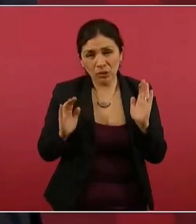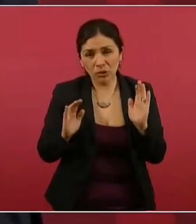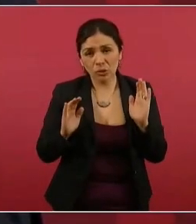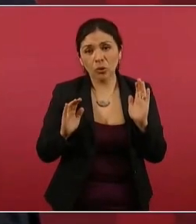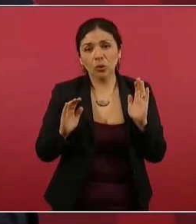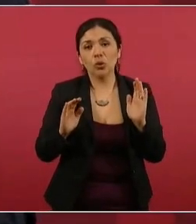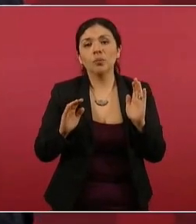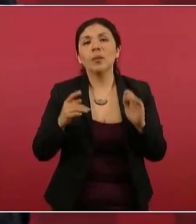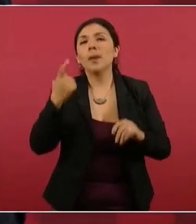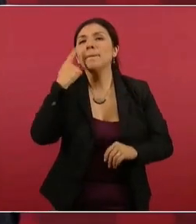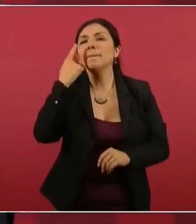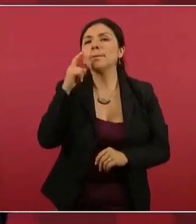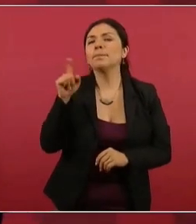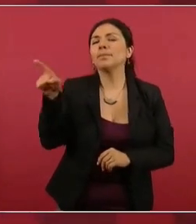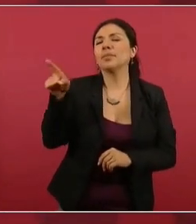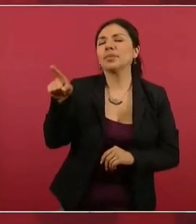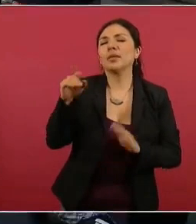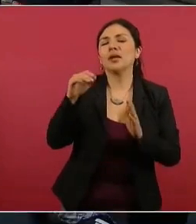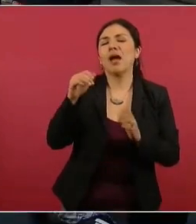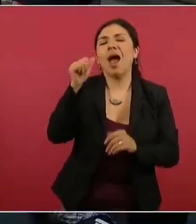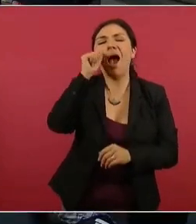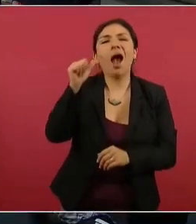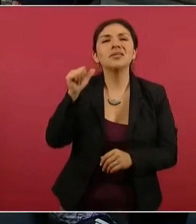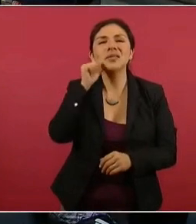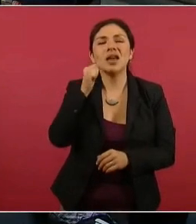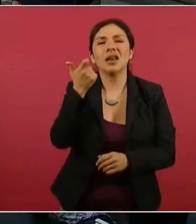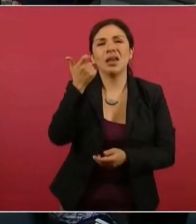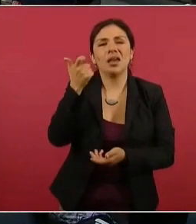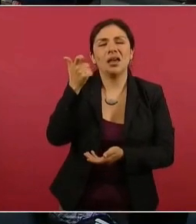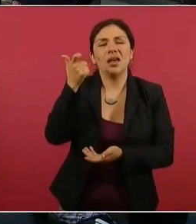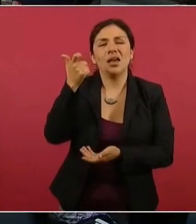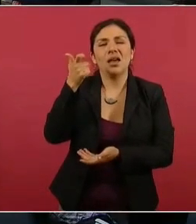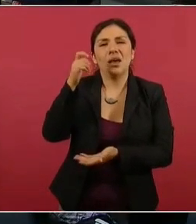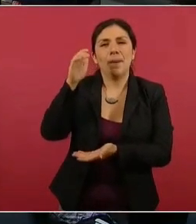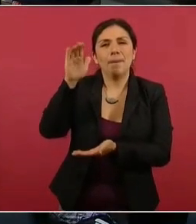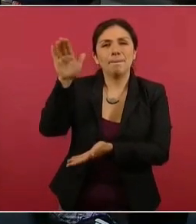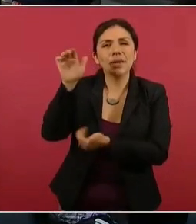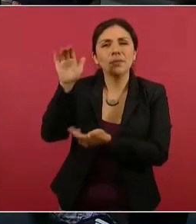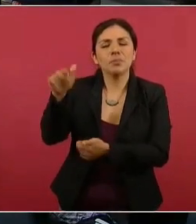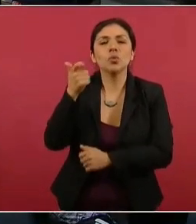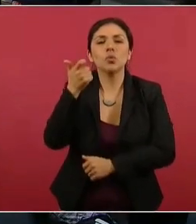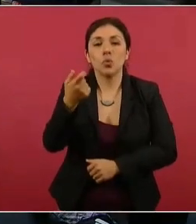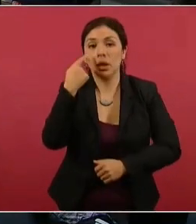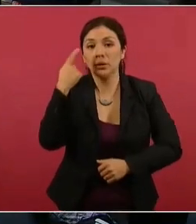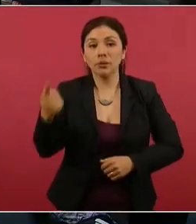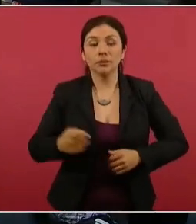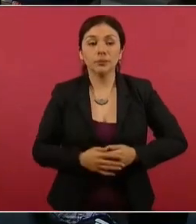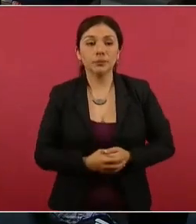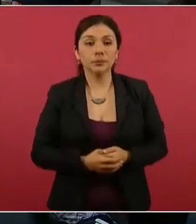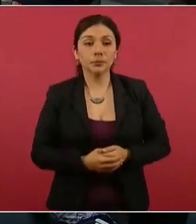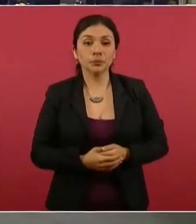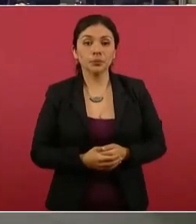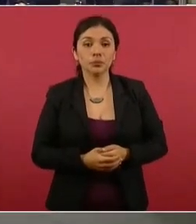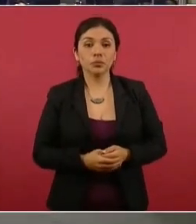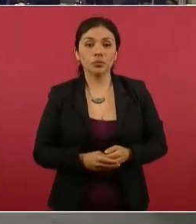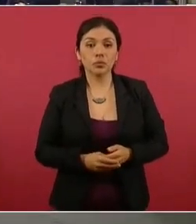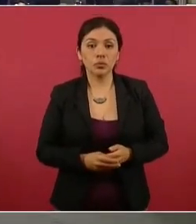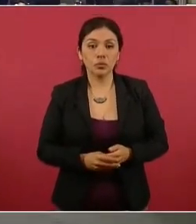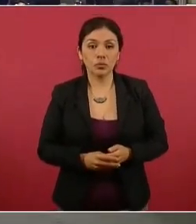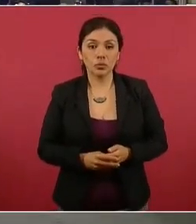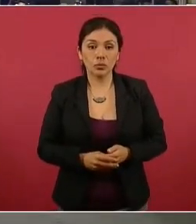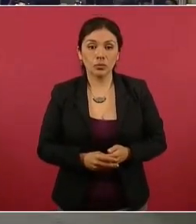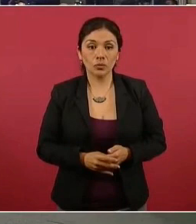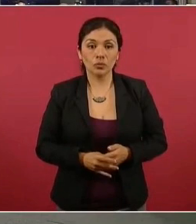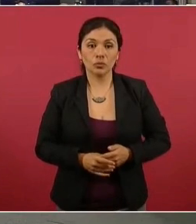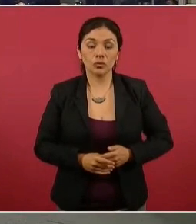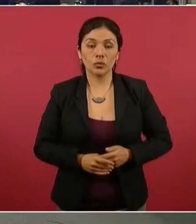porque pon la recaudación de ayer. Porque inicialmente el sistema tiene su promesa, inicialmente la